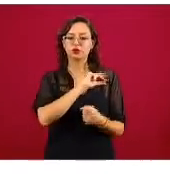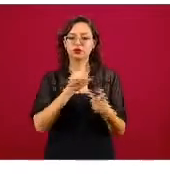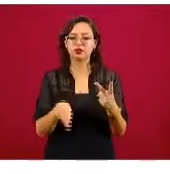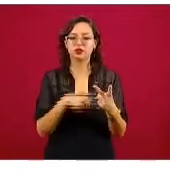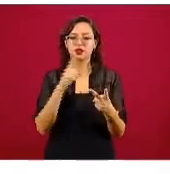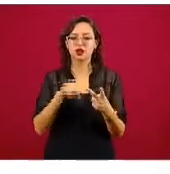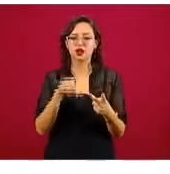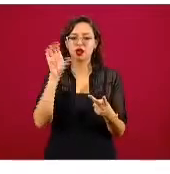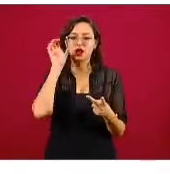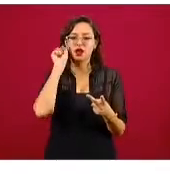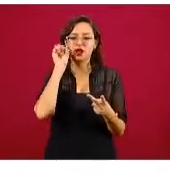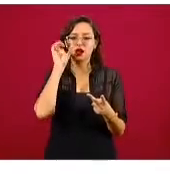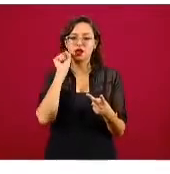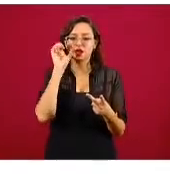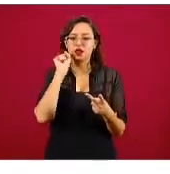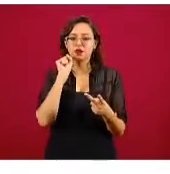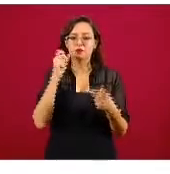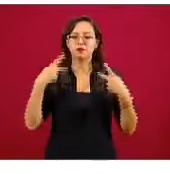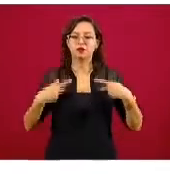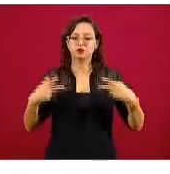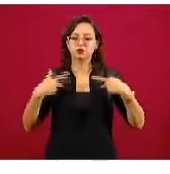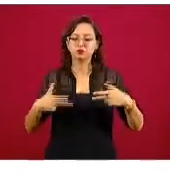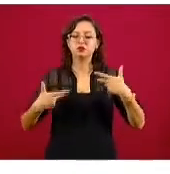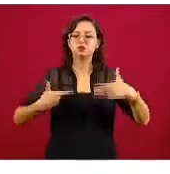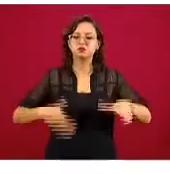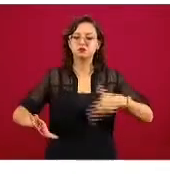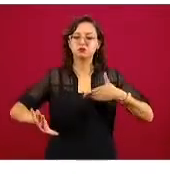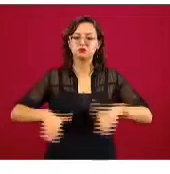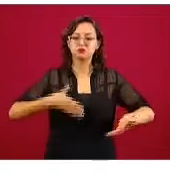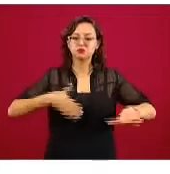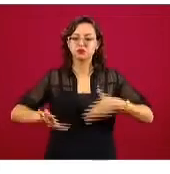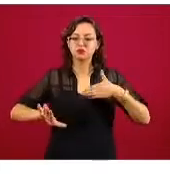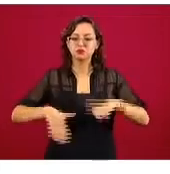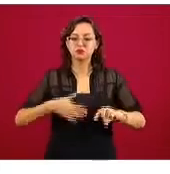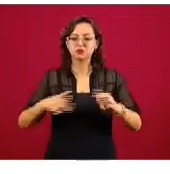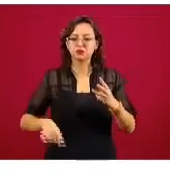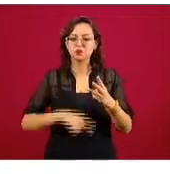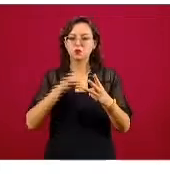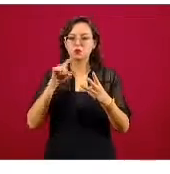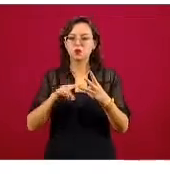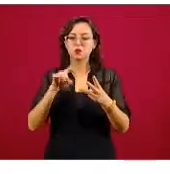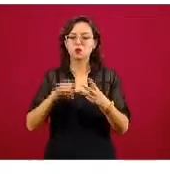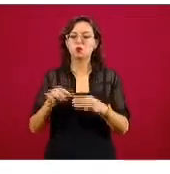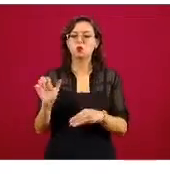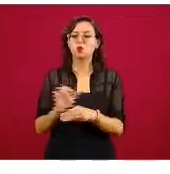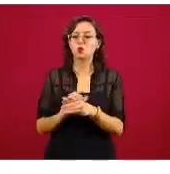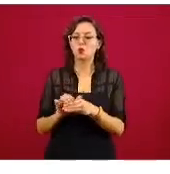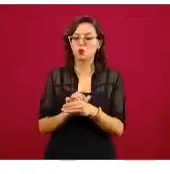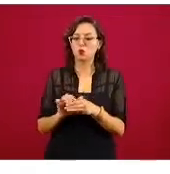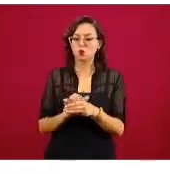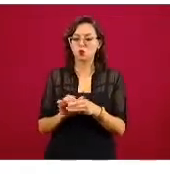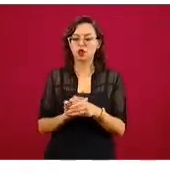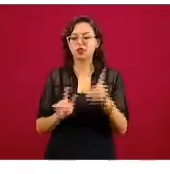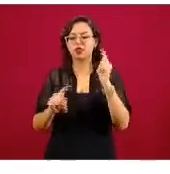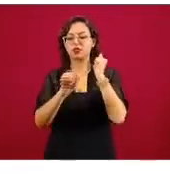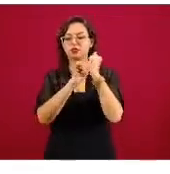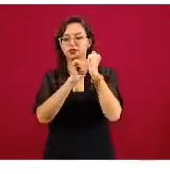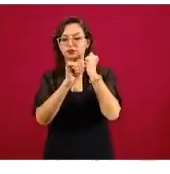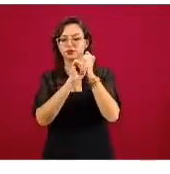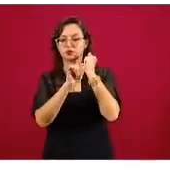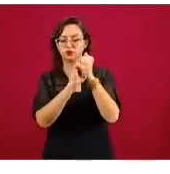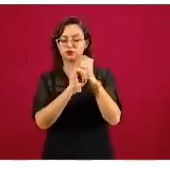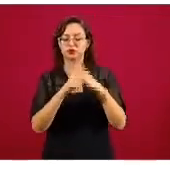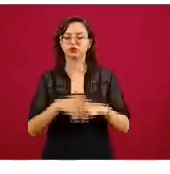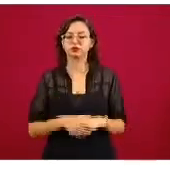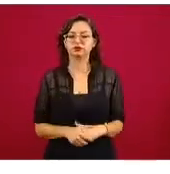curva anaranjada, peatones en la vía pública; y en la curva morada, el tránsito en el transporte